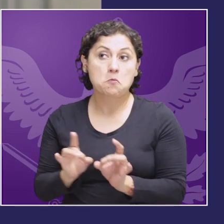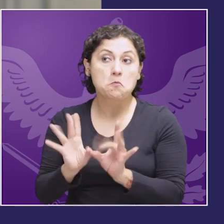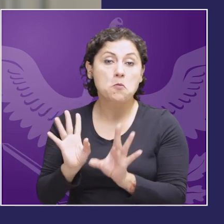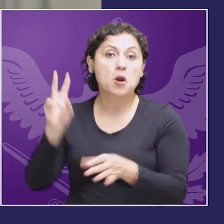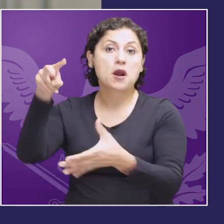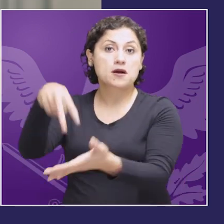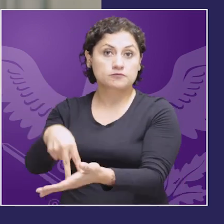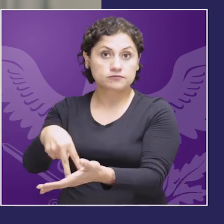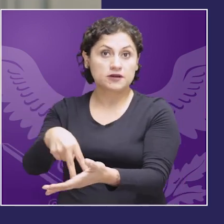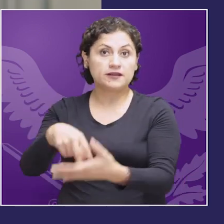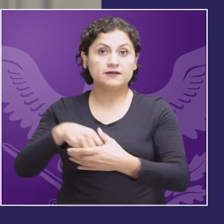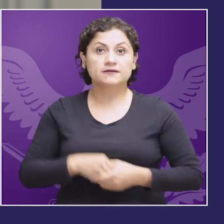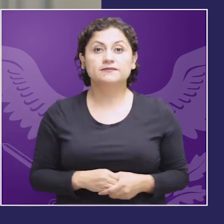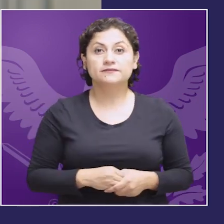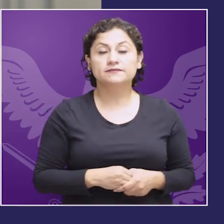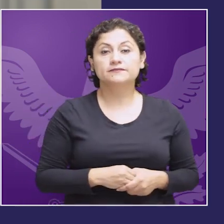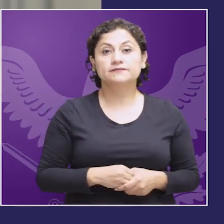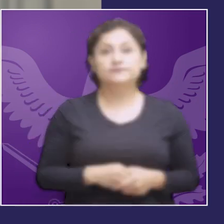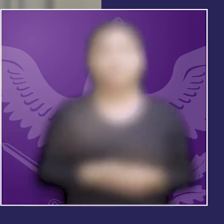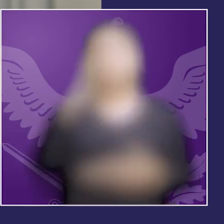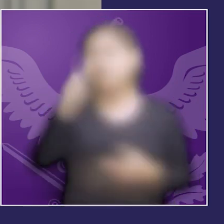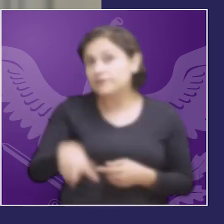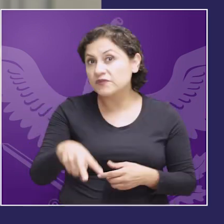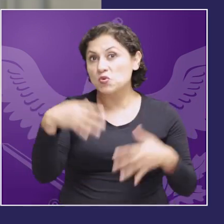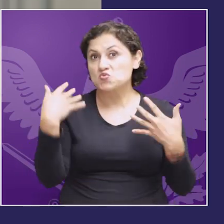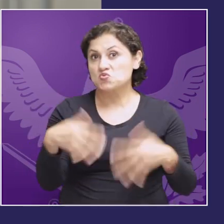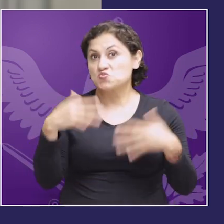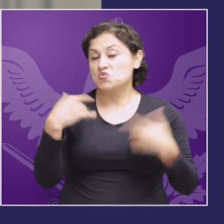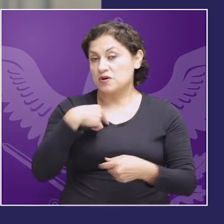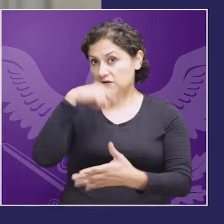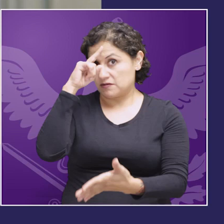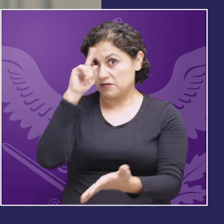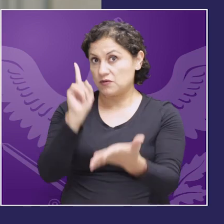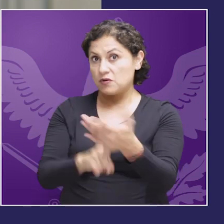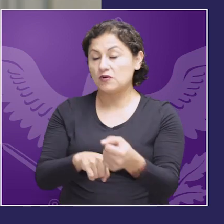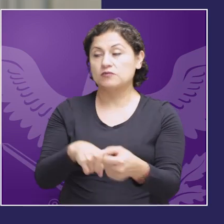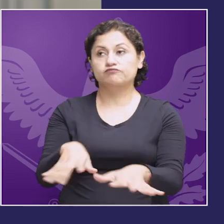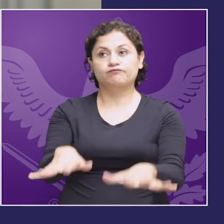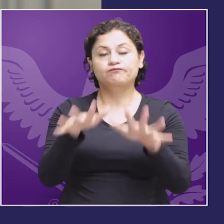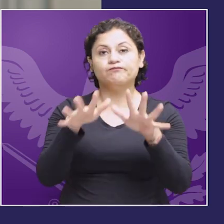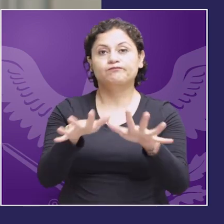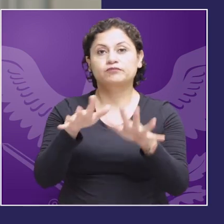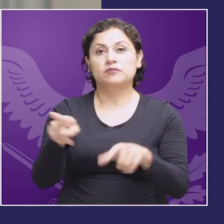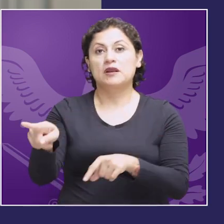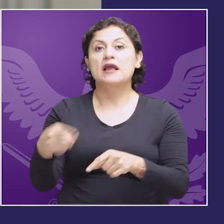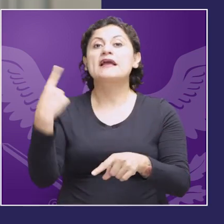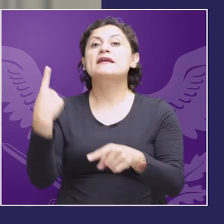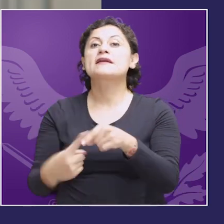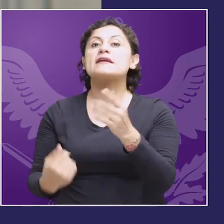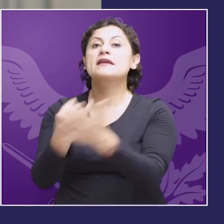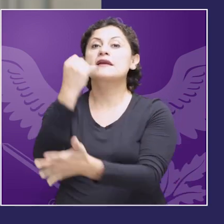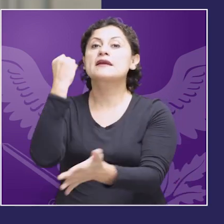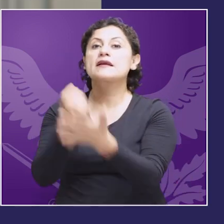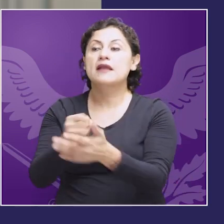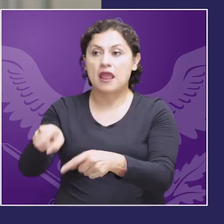fallo habría sido distinto si no hubiéramos tenido el defensor que puso el caso. Ellos hicieron el caso. Fíjate que venía de una corte de apelaciones, de